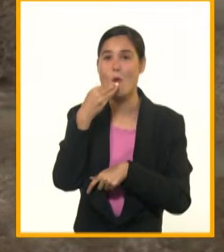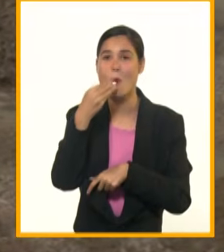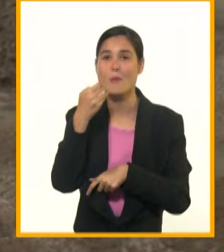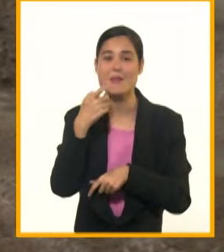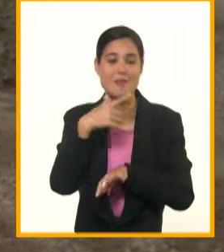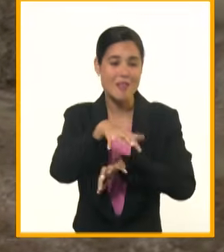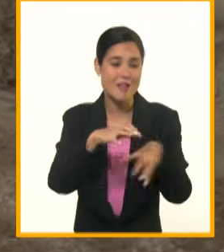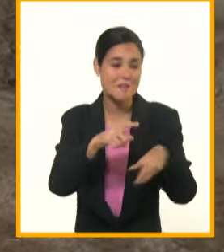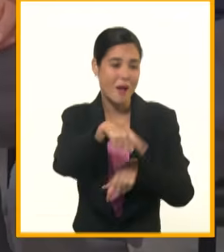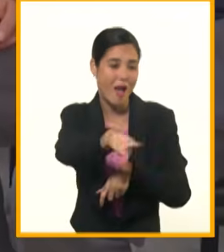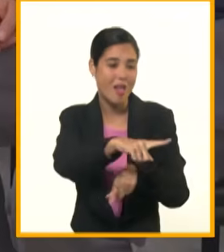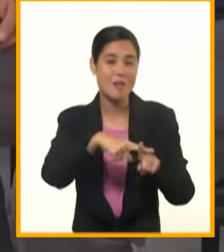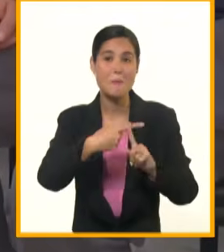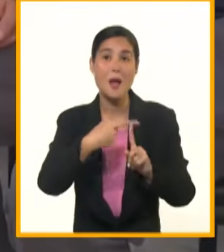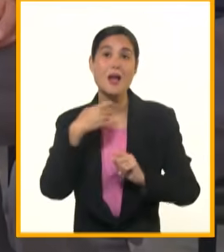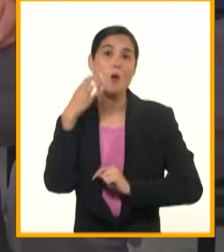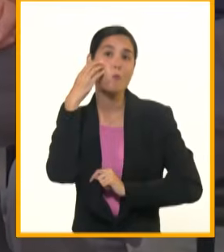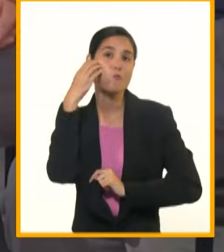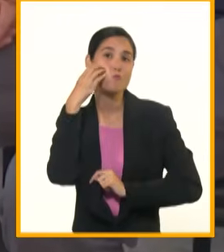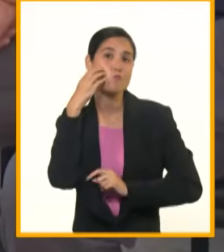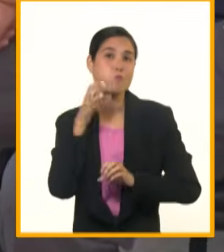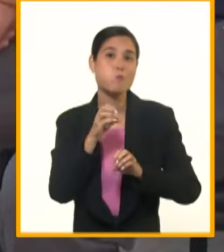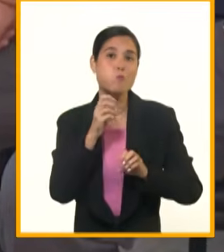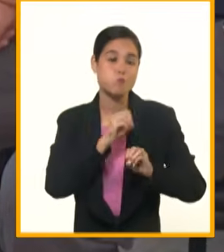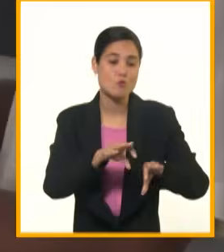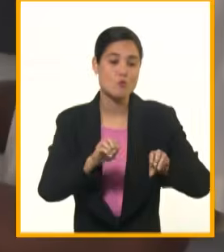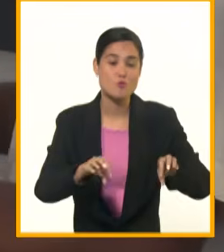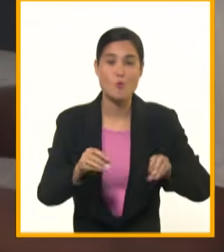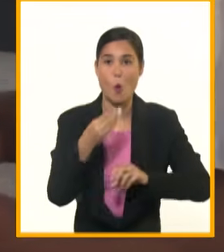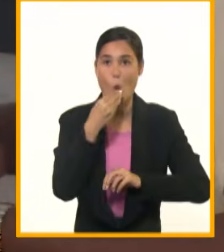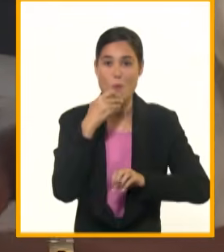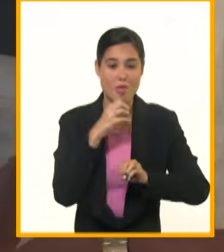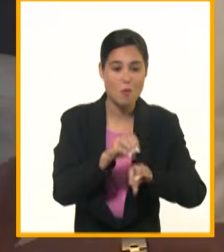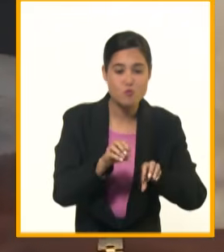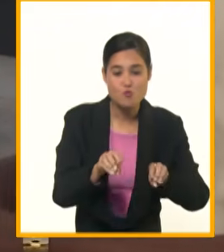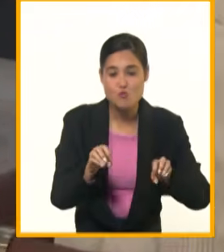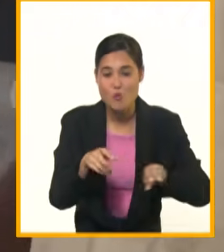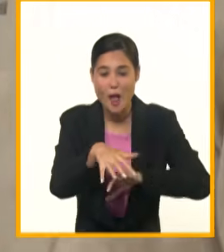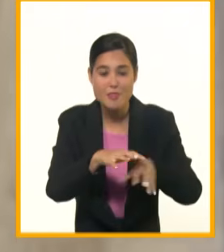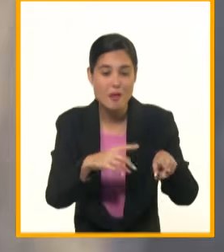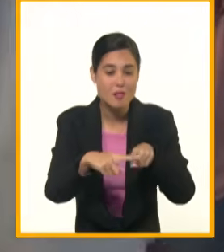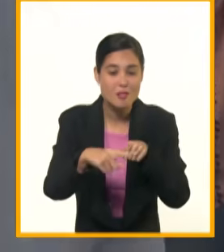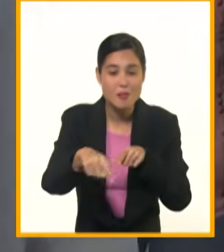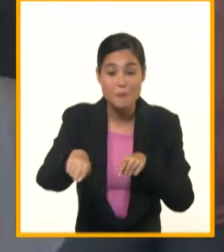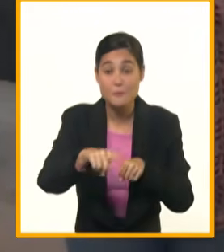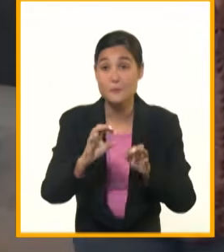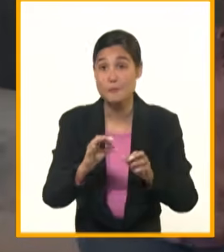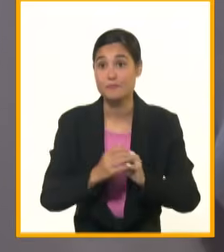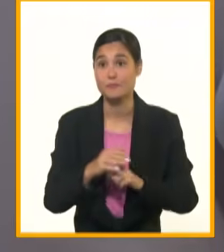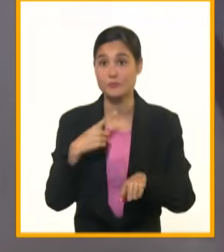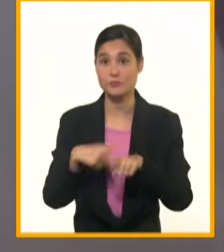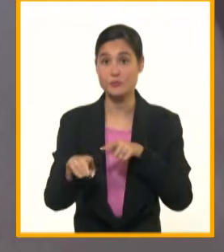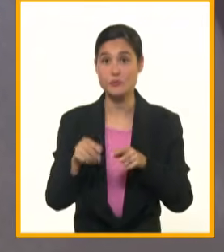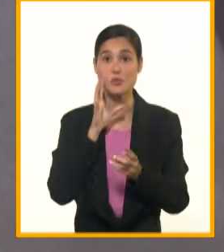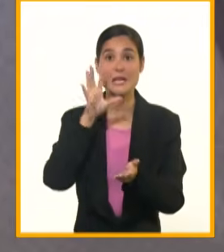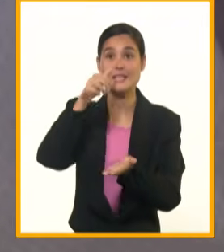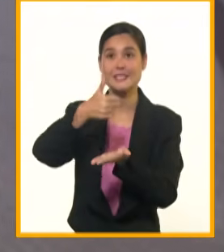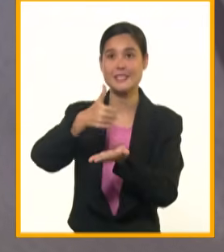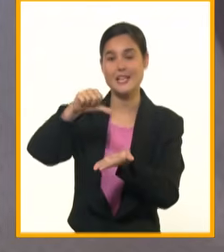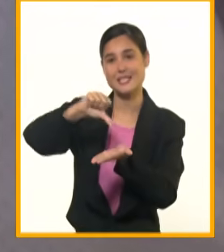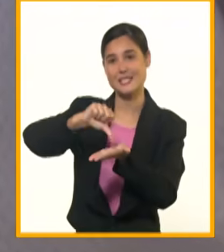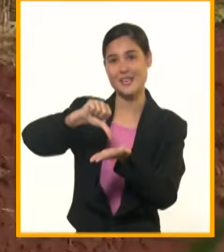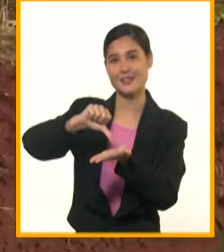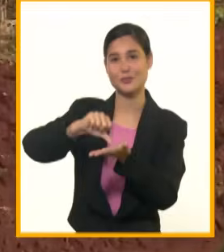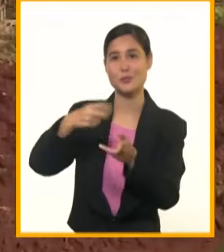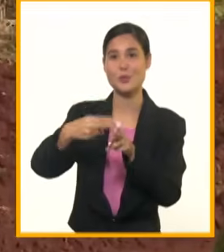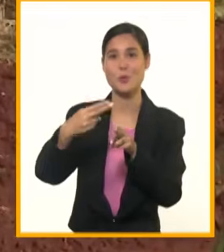pienso criollo. Esta empresa, fundada por el comandante en jefe Fidel Castro, fue sede del Acto Nacional por el Día del Trabajador